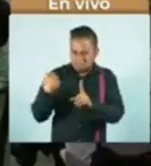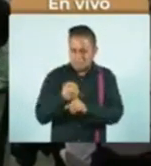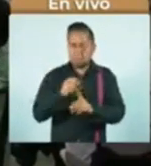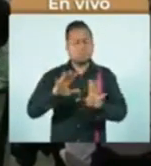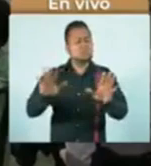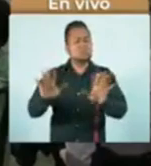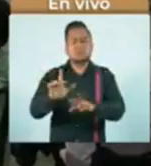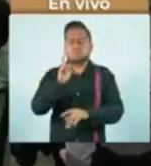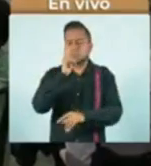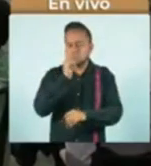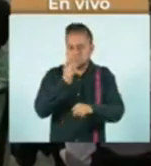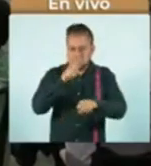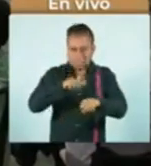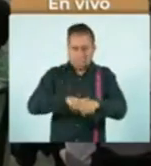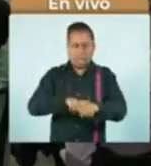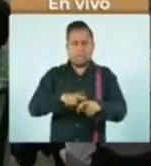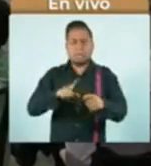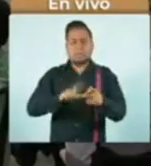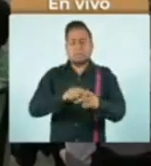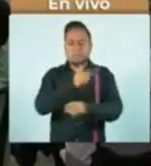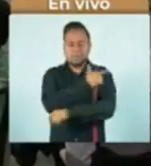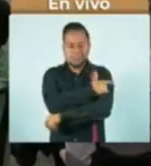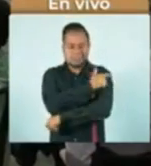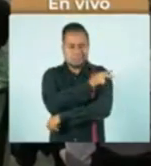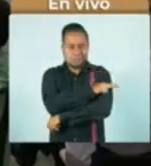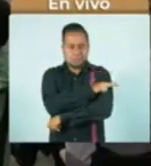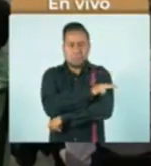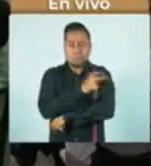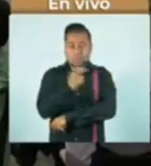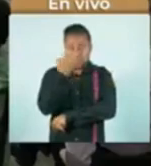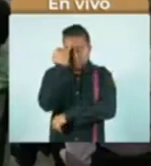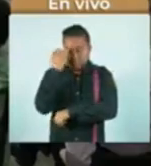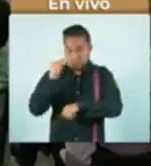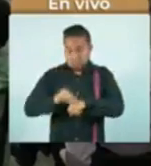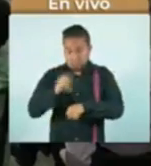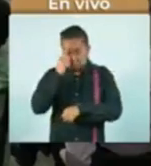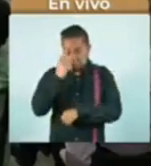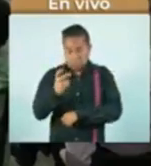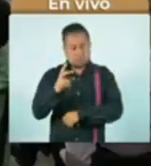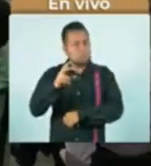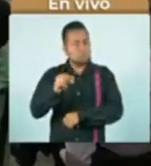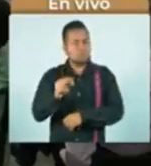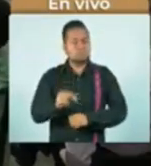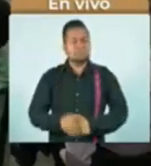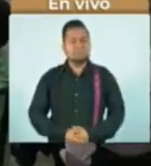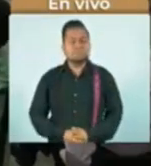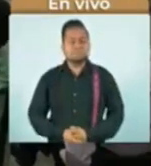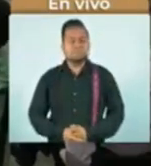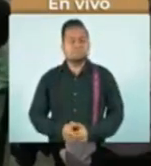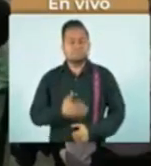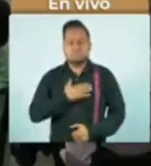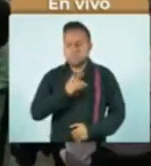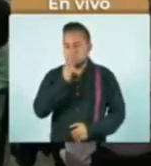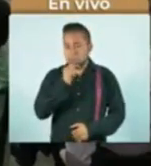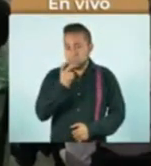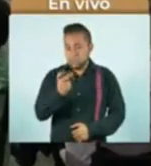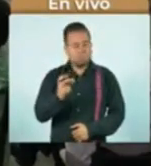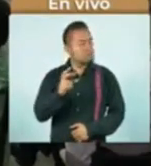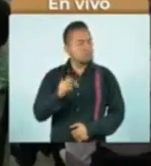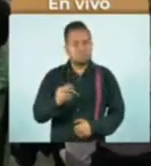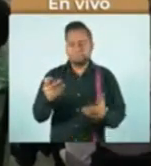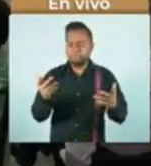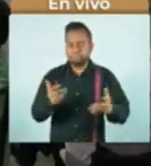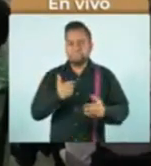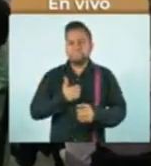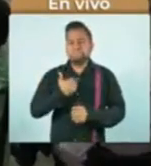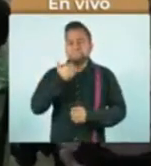policía estatal, la Guardia Nacional no fue concebida para eso, nuestros policías menos, o sea,